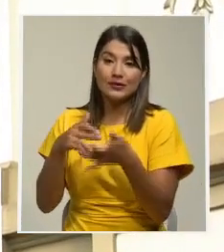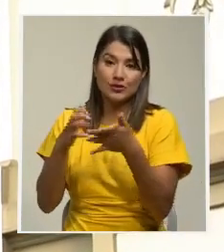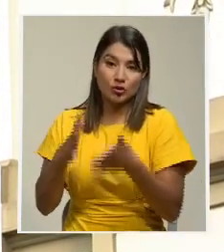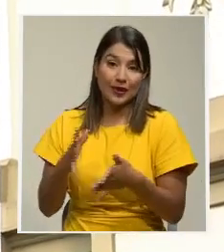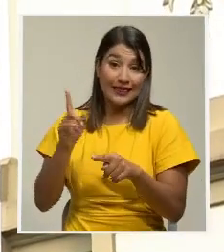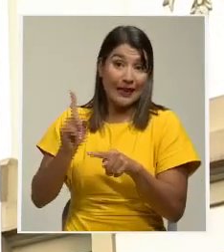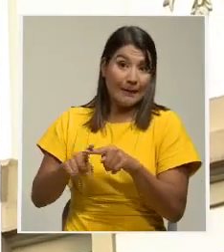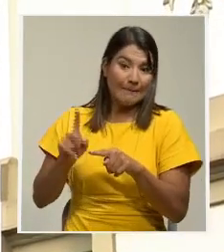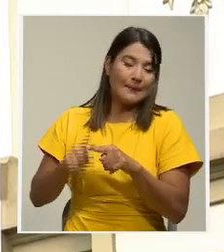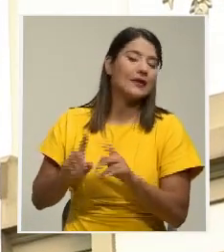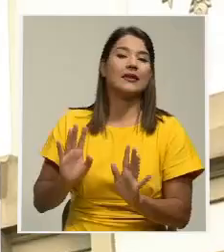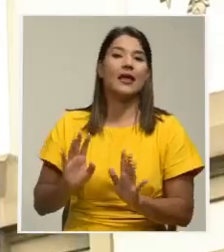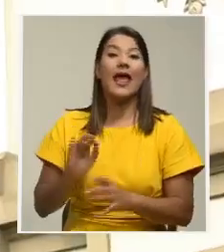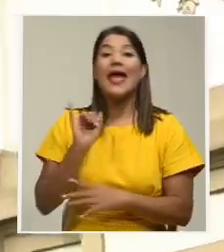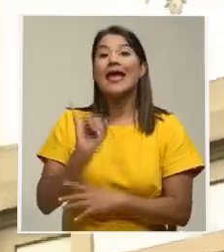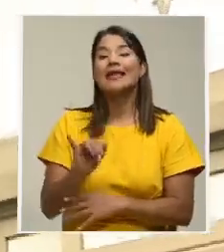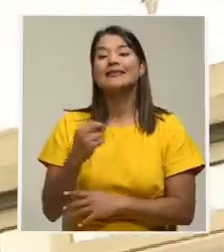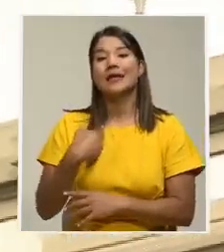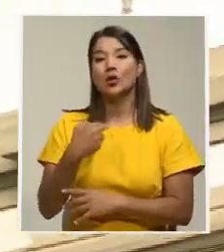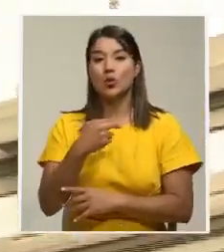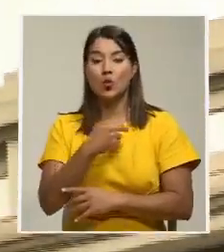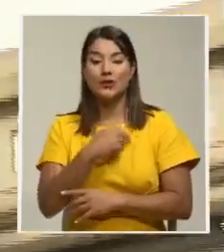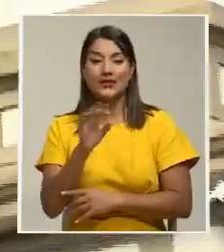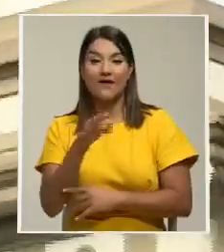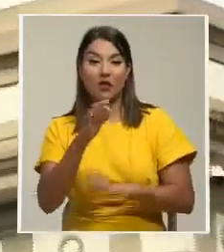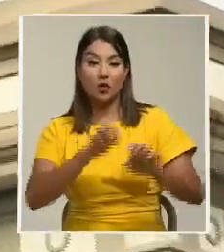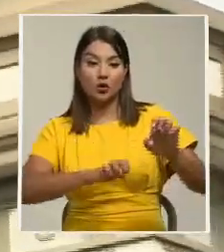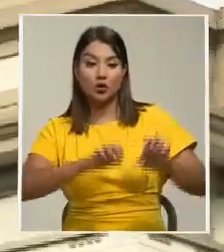están utilizando para poder proveer a estos centros